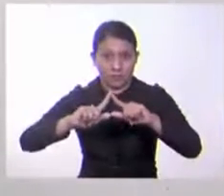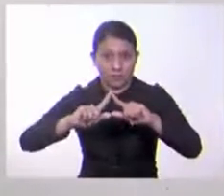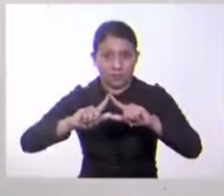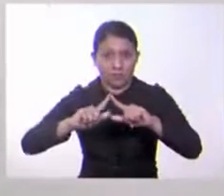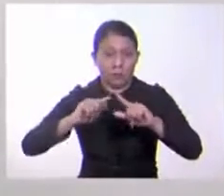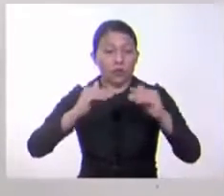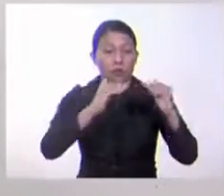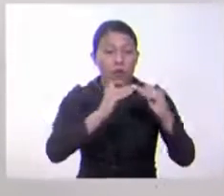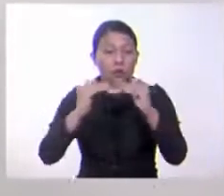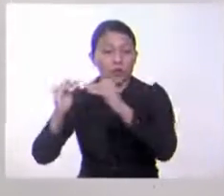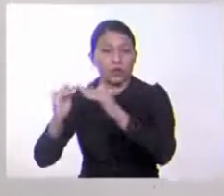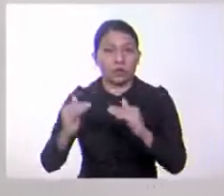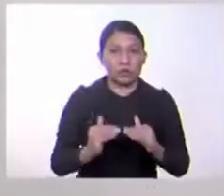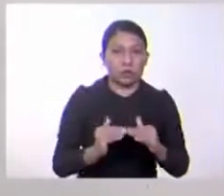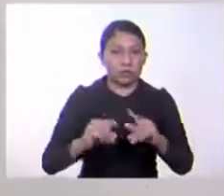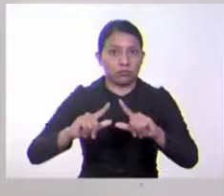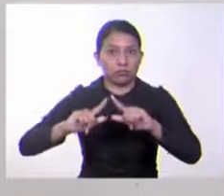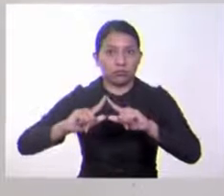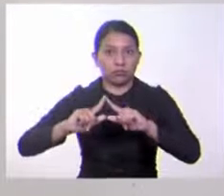equilátero.